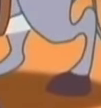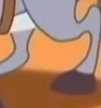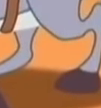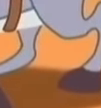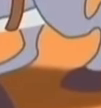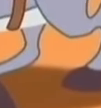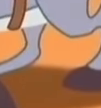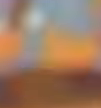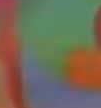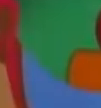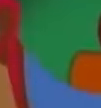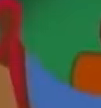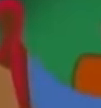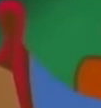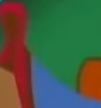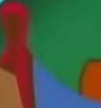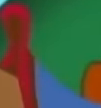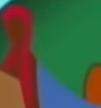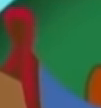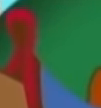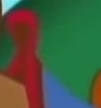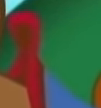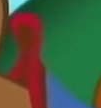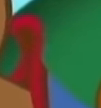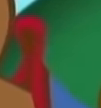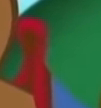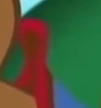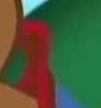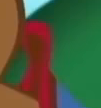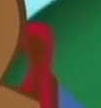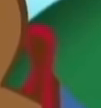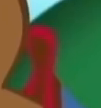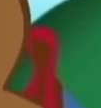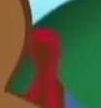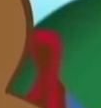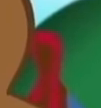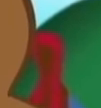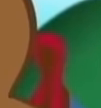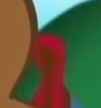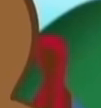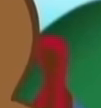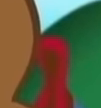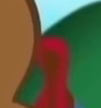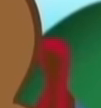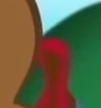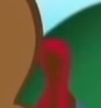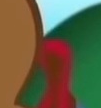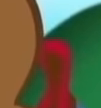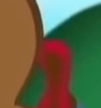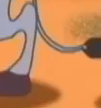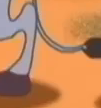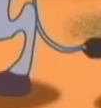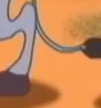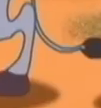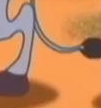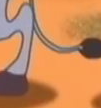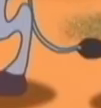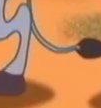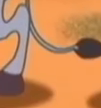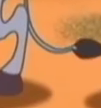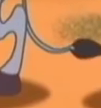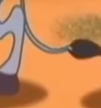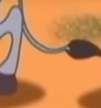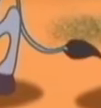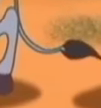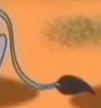agotado. El caballo, haciéndose el sordo, no dijo nada, y el